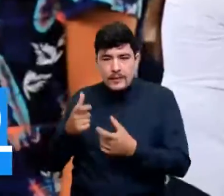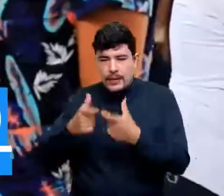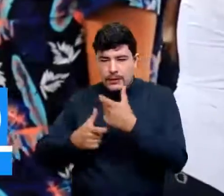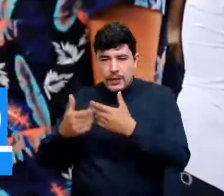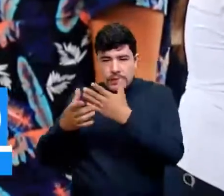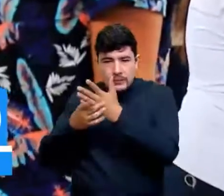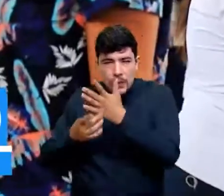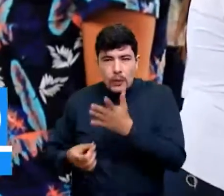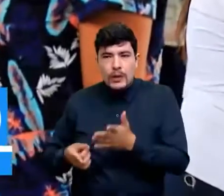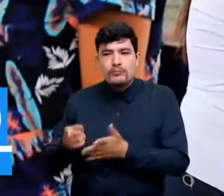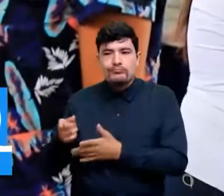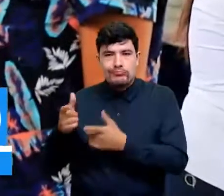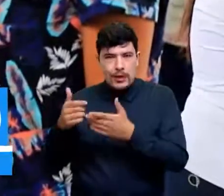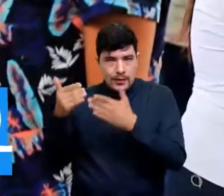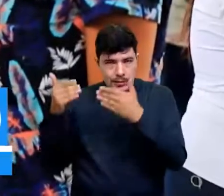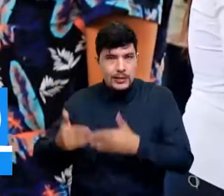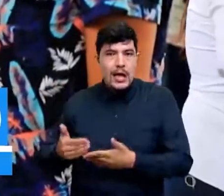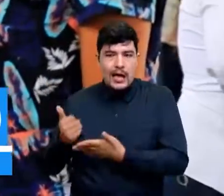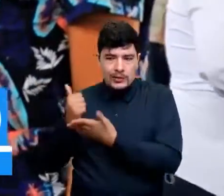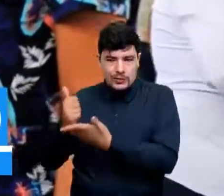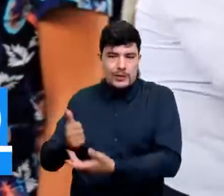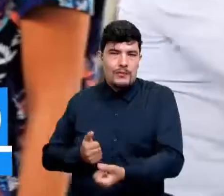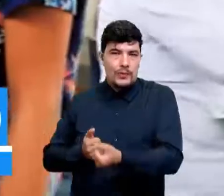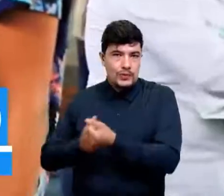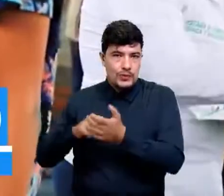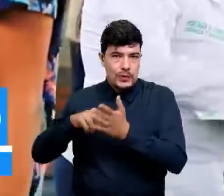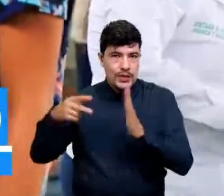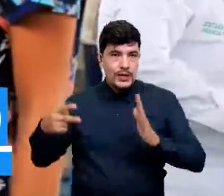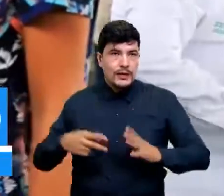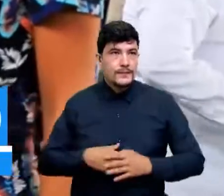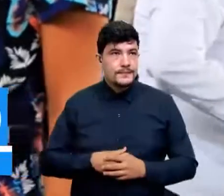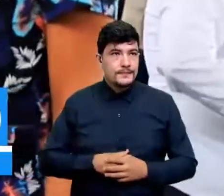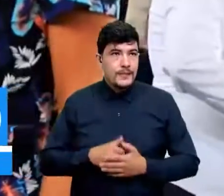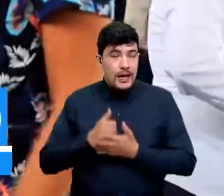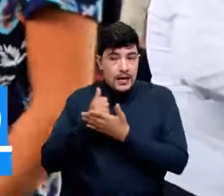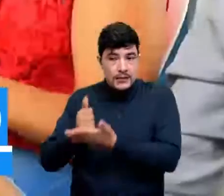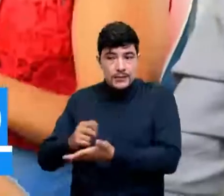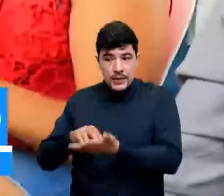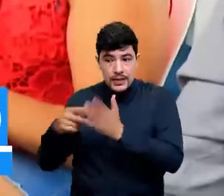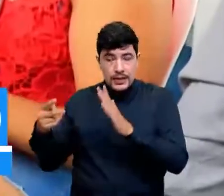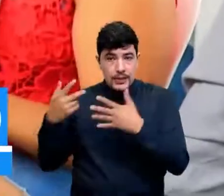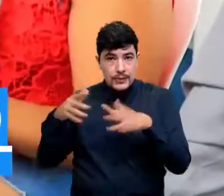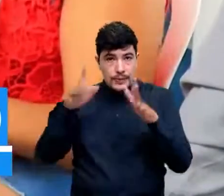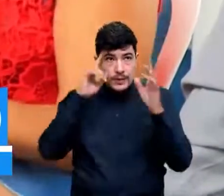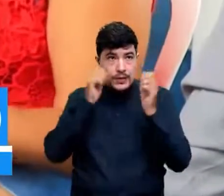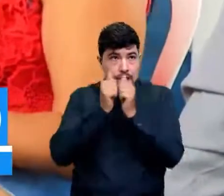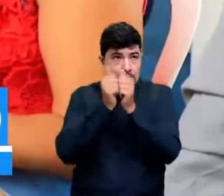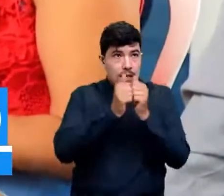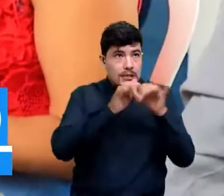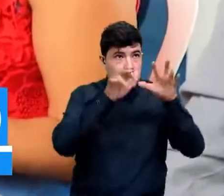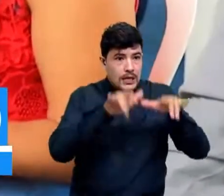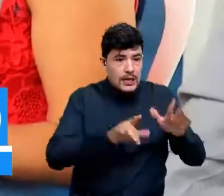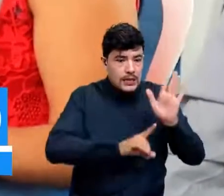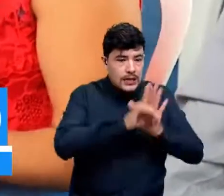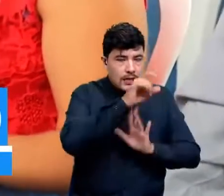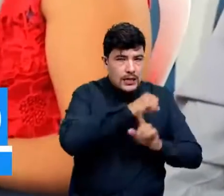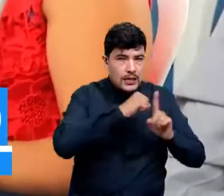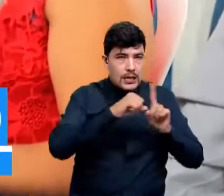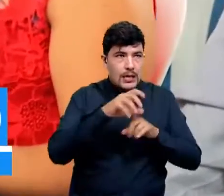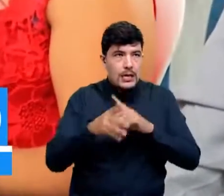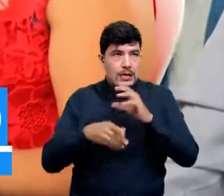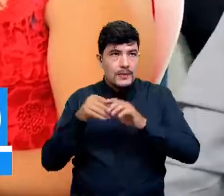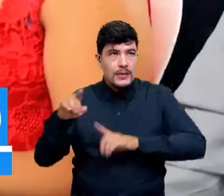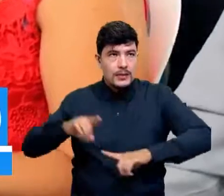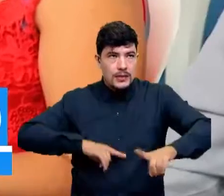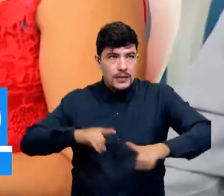El mismo gobernador de Santander, Mauricio Aguilar, entregó estas ayudas junto a la Secretaría de Desarrollo Social y la Administración